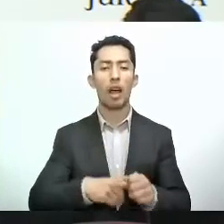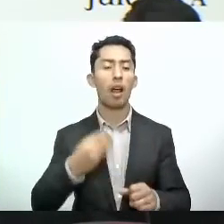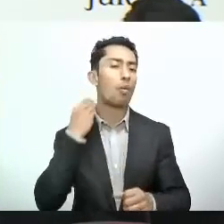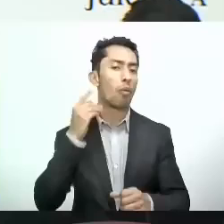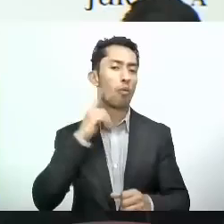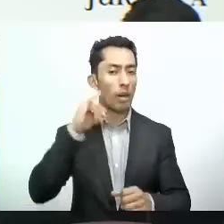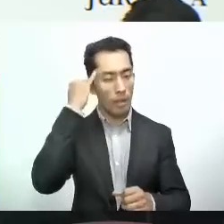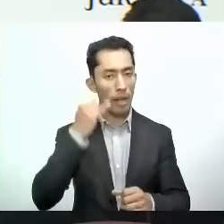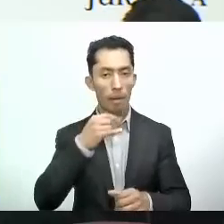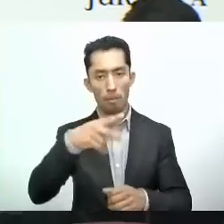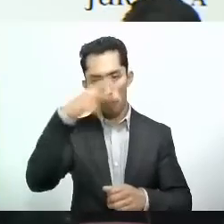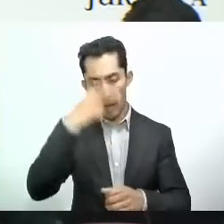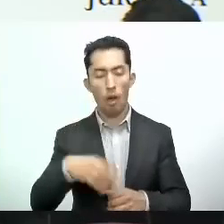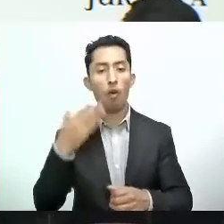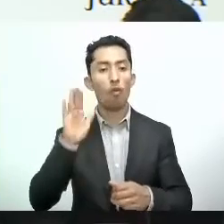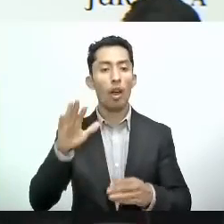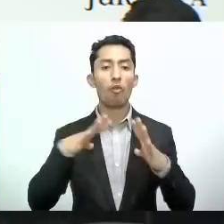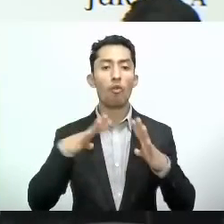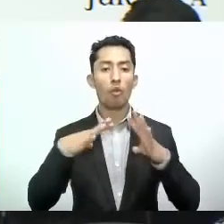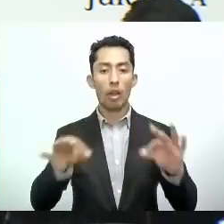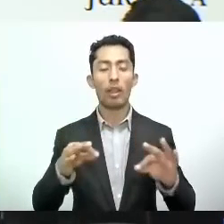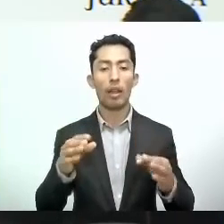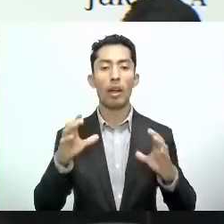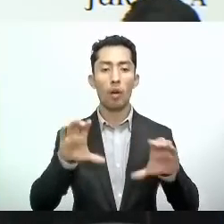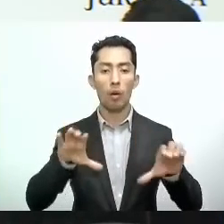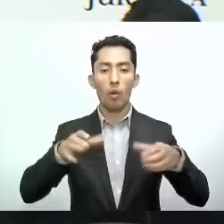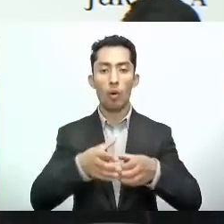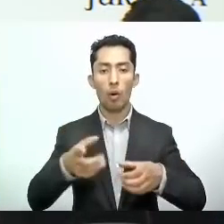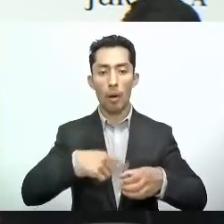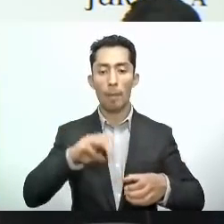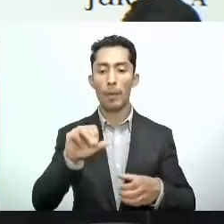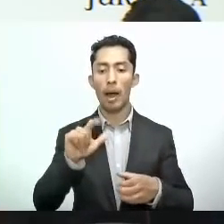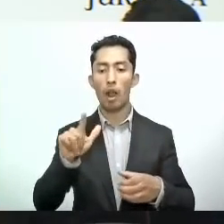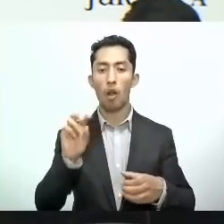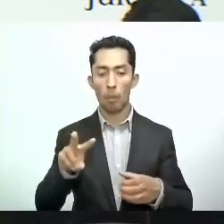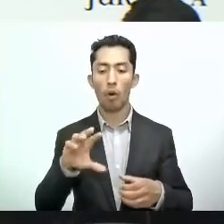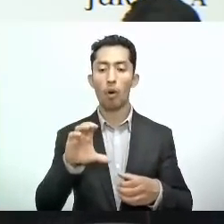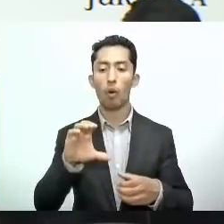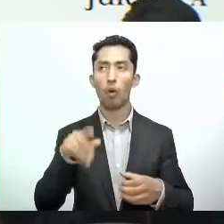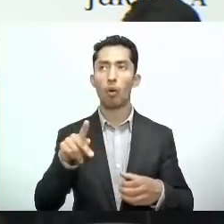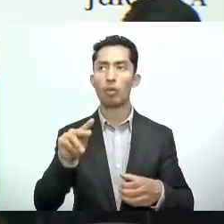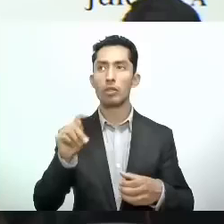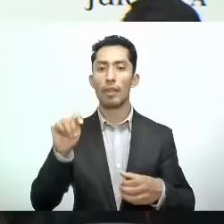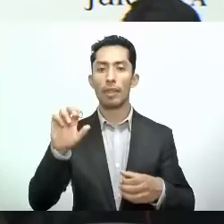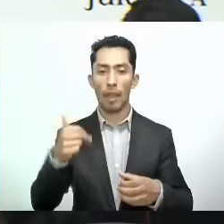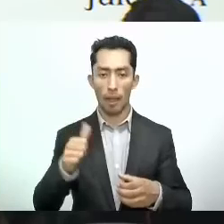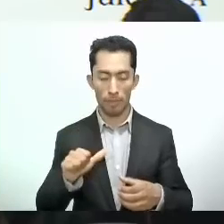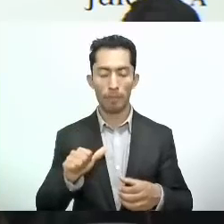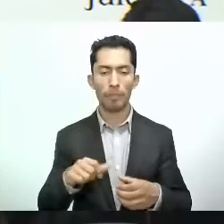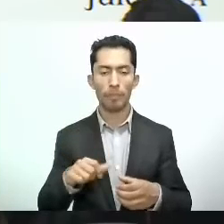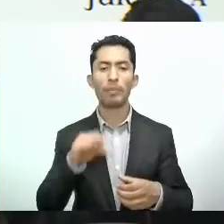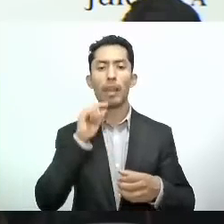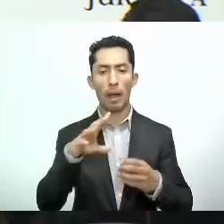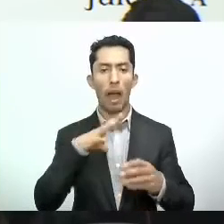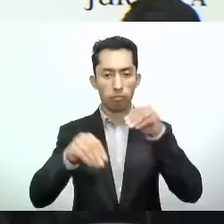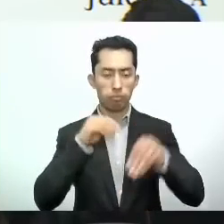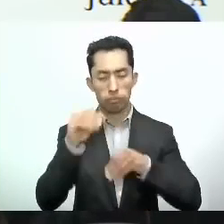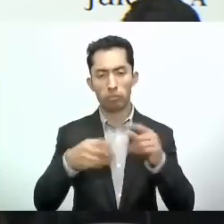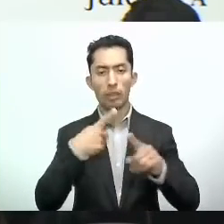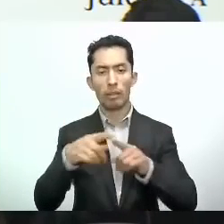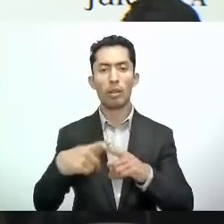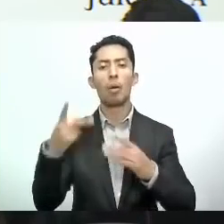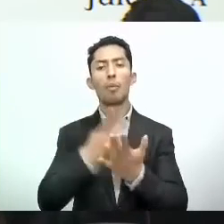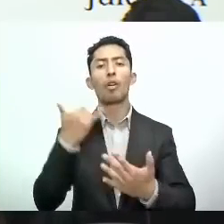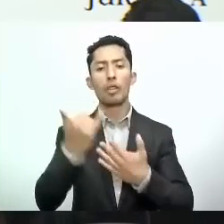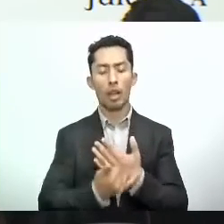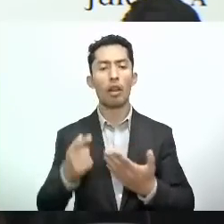México, y fue fundadora del colectivo Malov Kushta. Ha diseñado e implementado proyectos de intervención